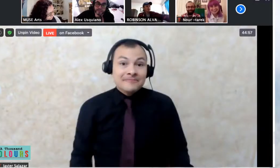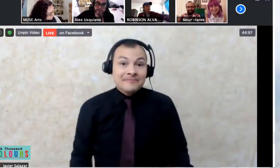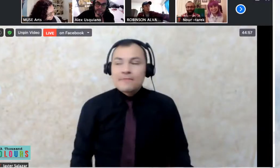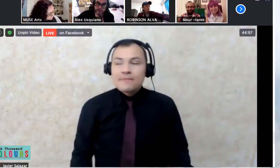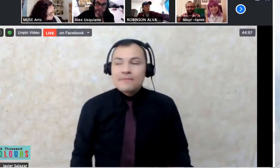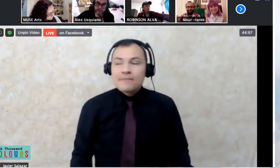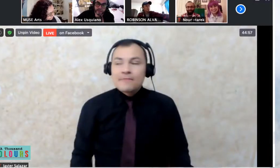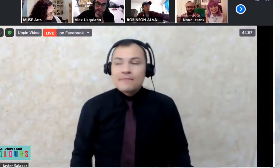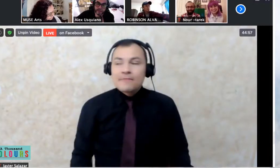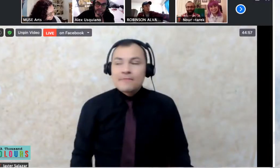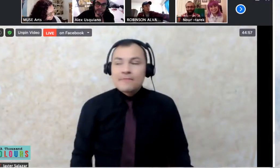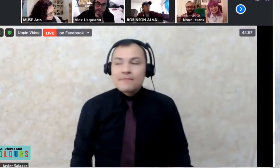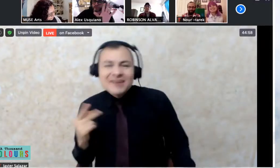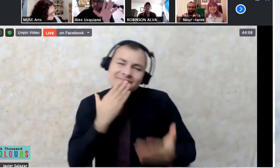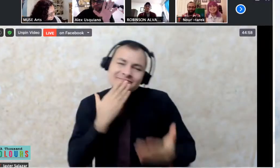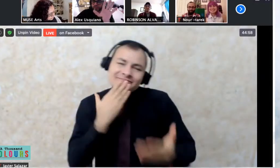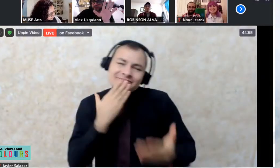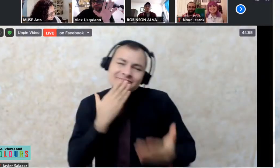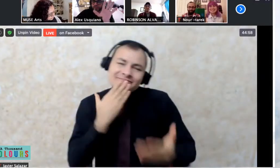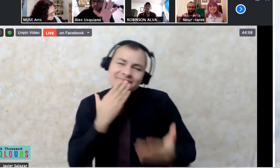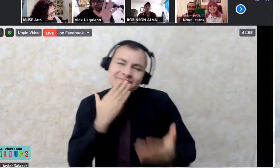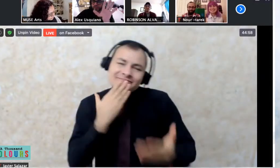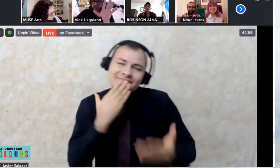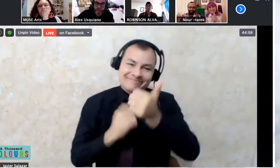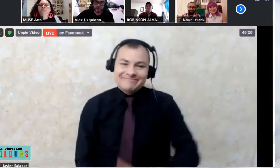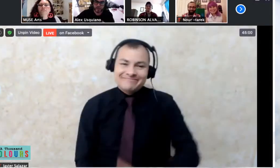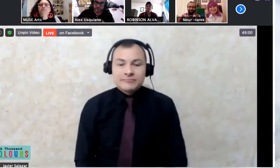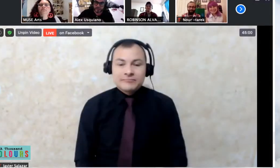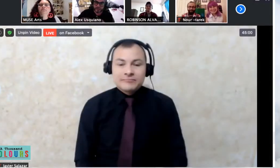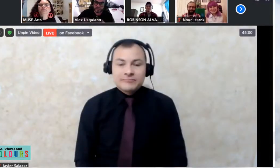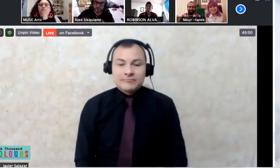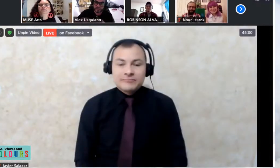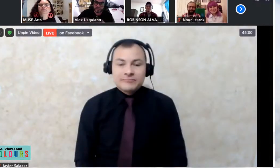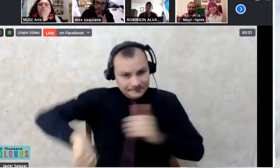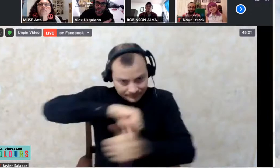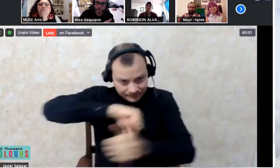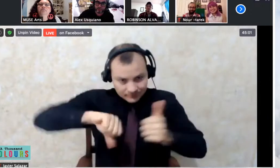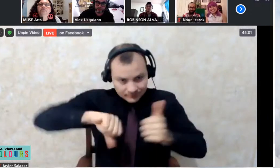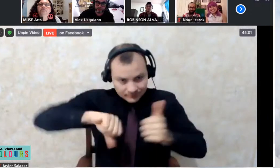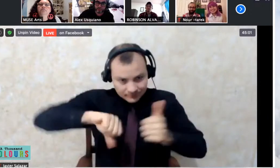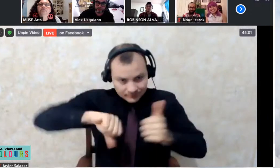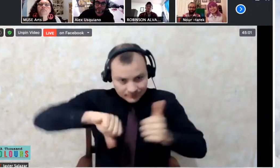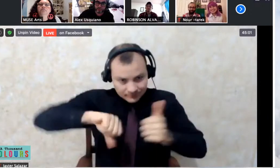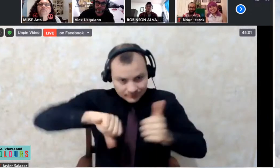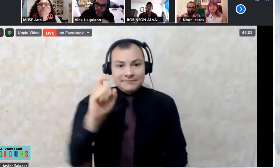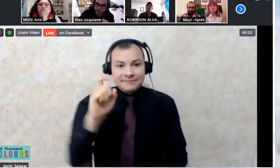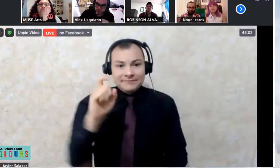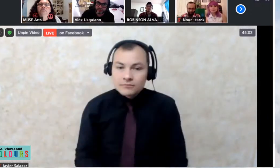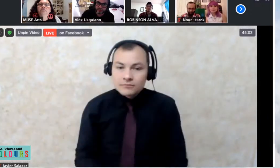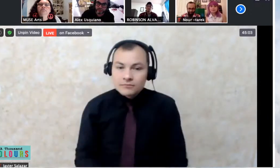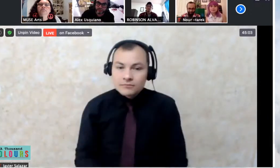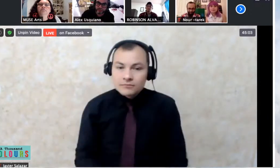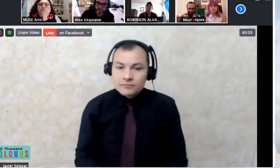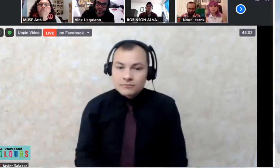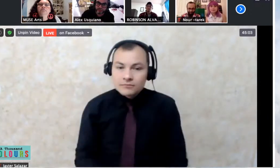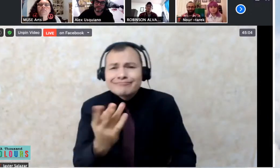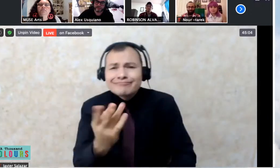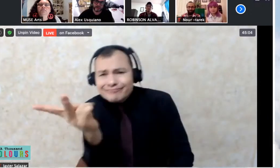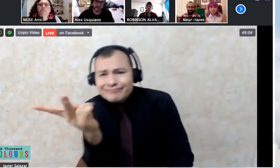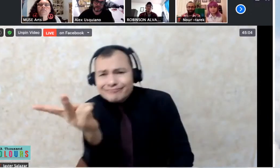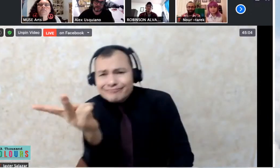Tarek. Thank you so much. We have the opportunity to share more in the